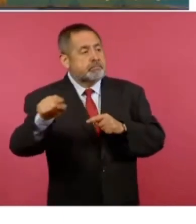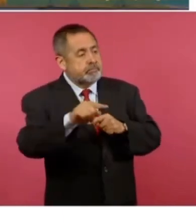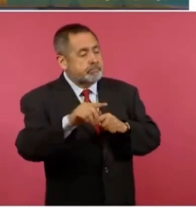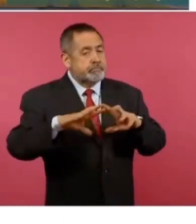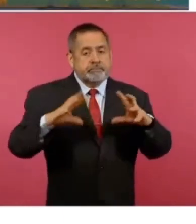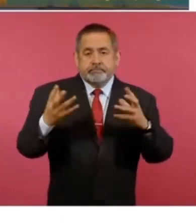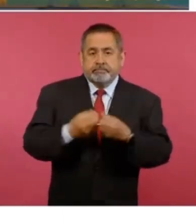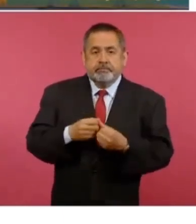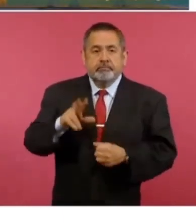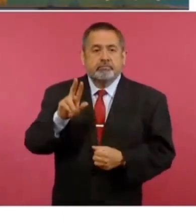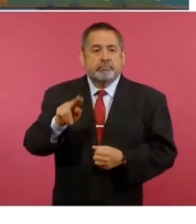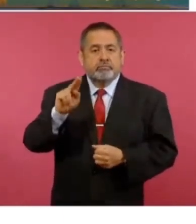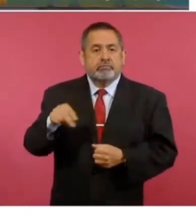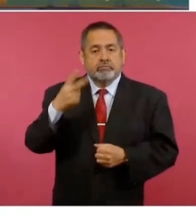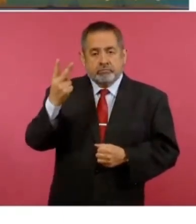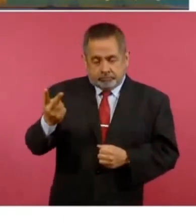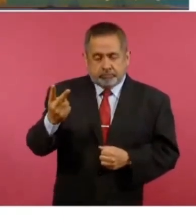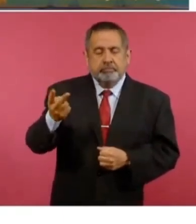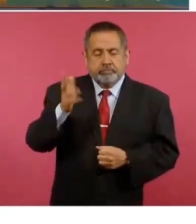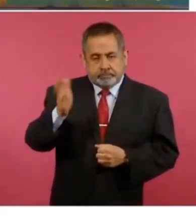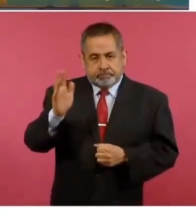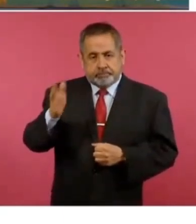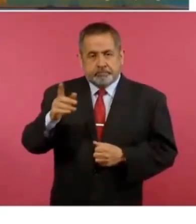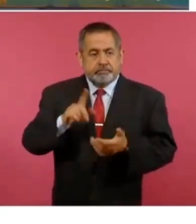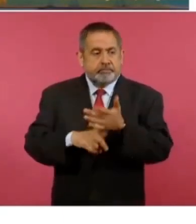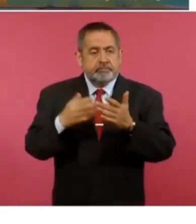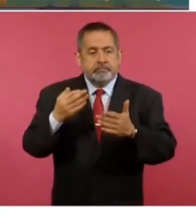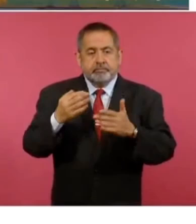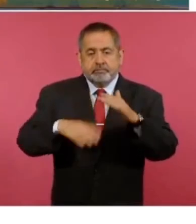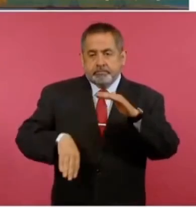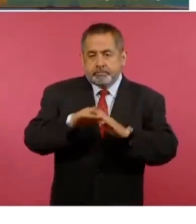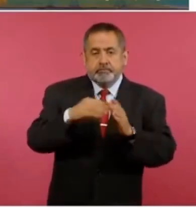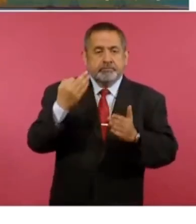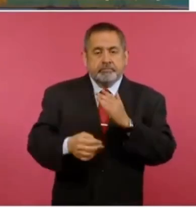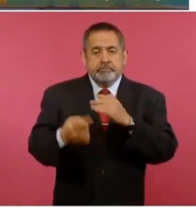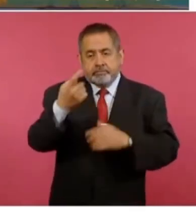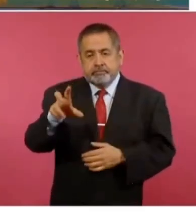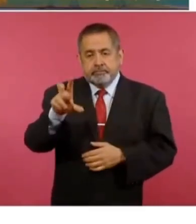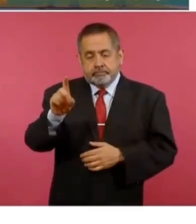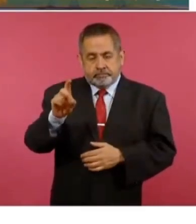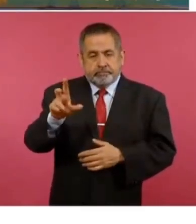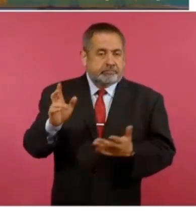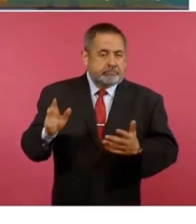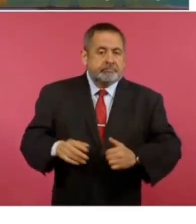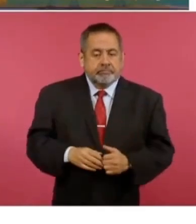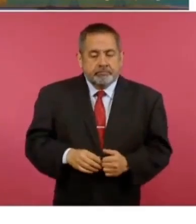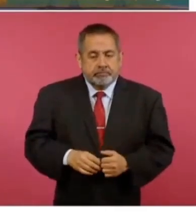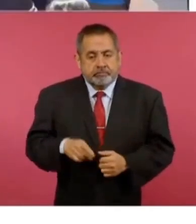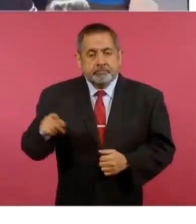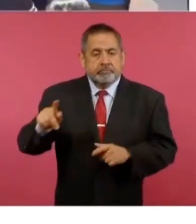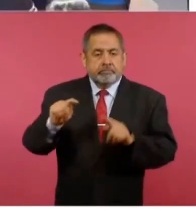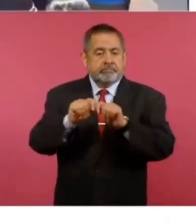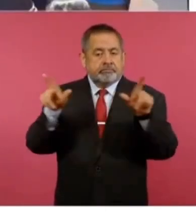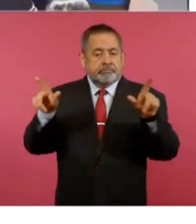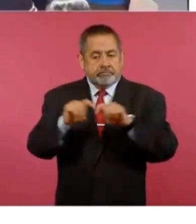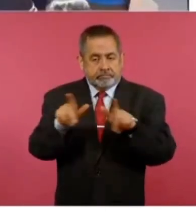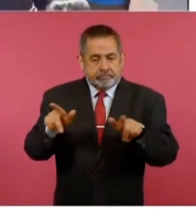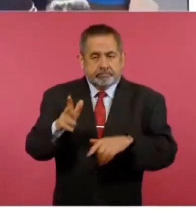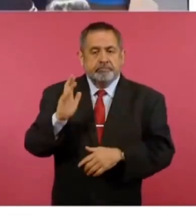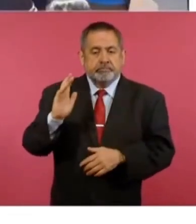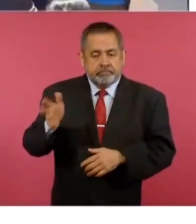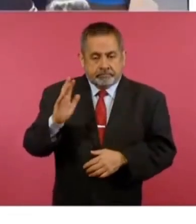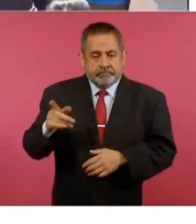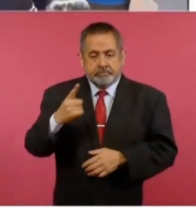han registrado 82 de un total de 130 plazas ofertadas. En el caso de Tlaxcala, se han instalado